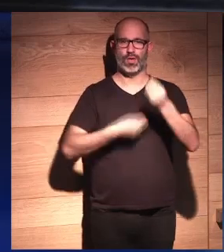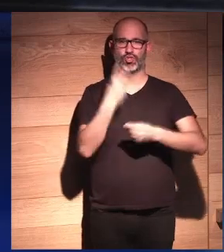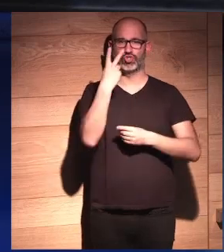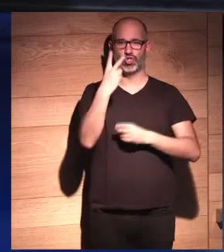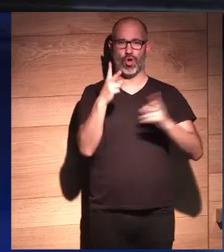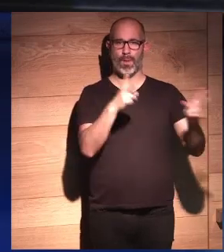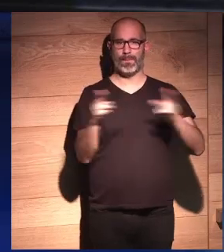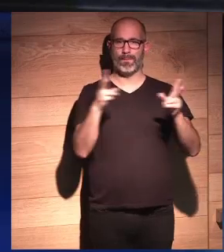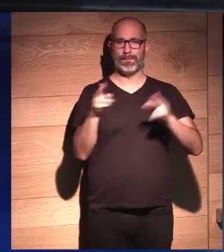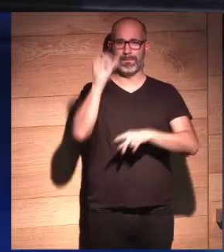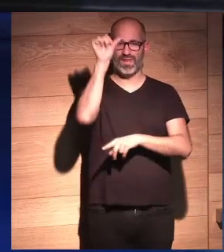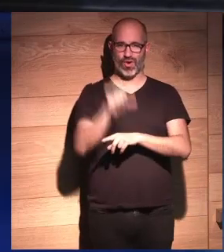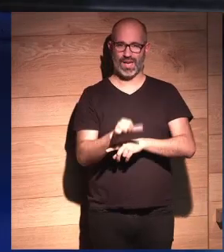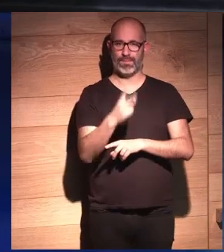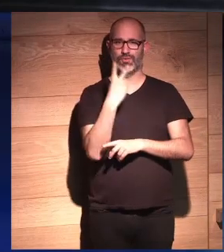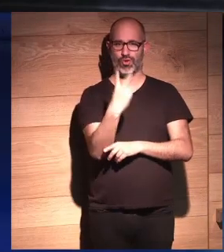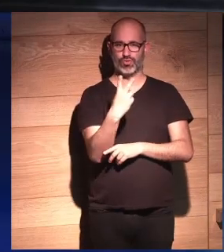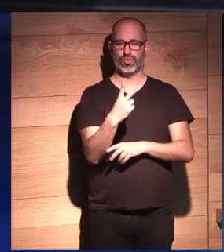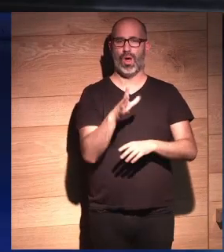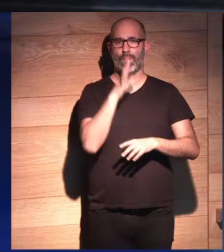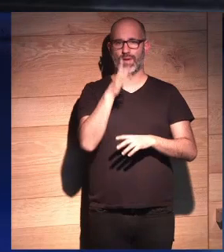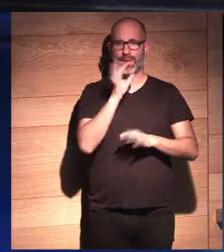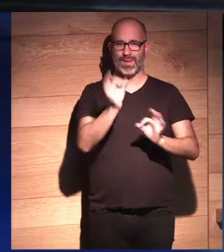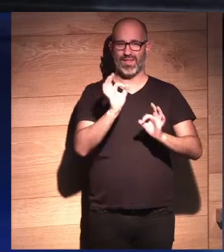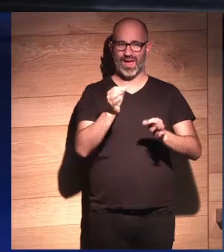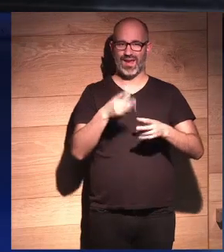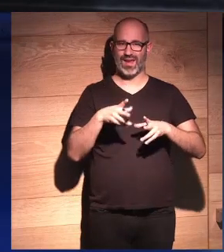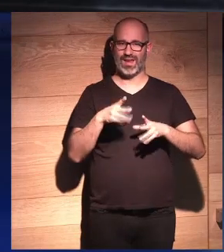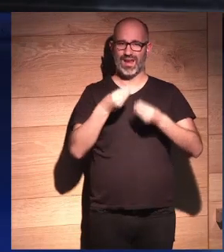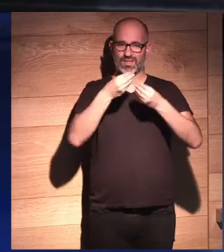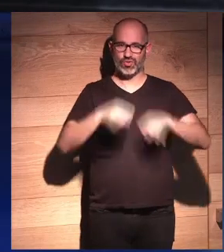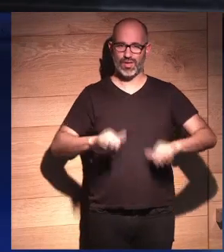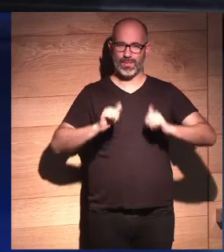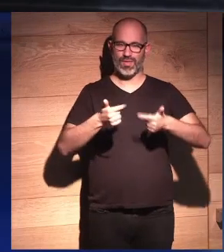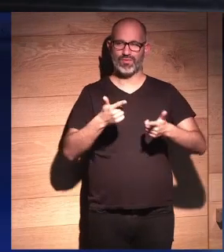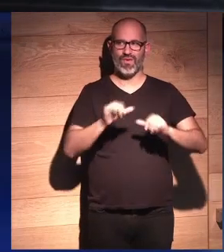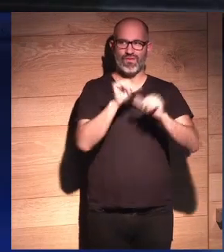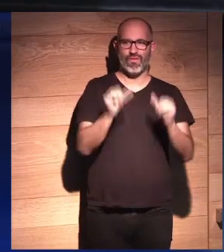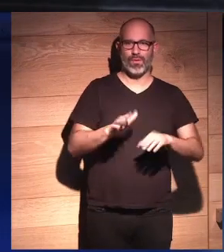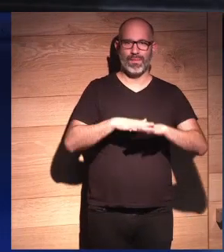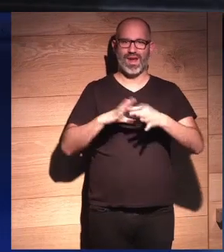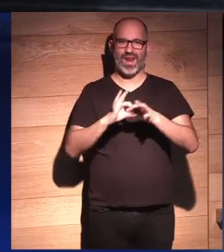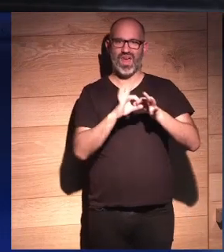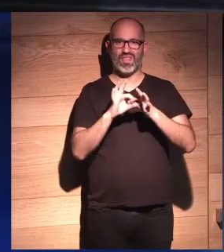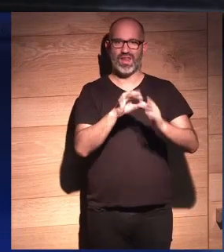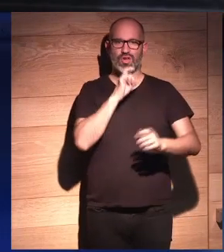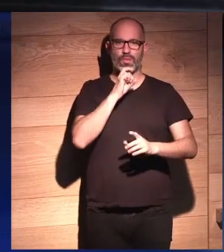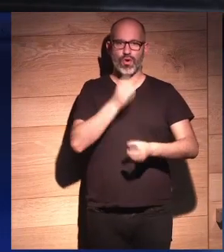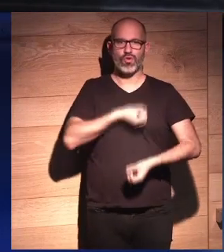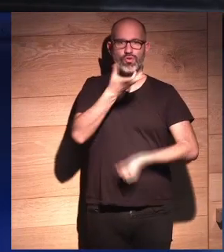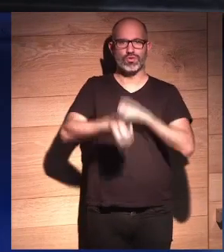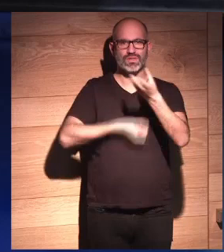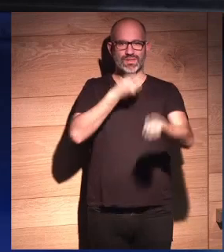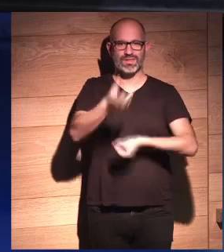videoclips siempre fieles, porque sobre todo La Breve Historia empezó con la necesidad de contar historias de relaciones,